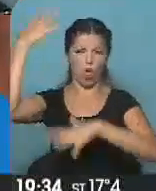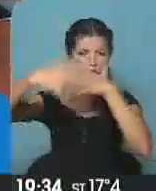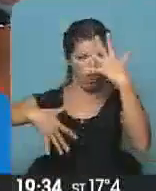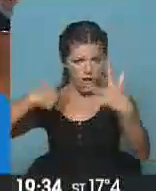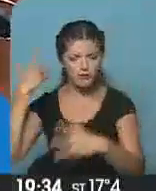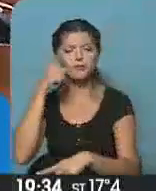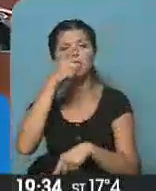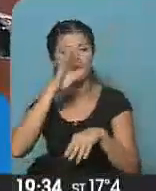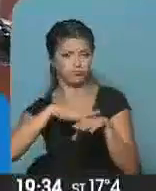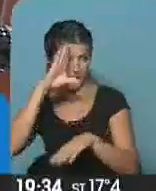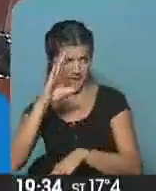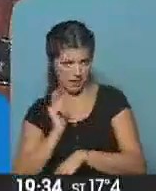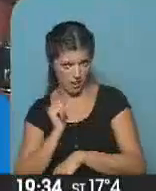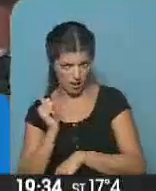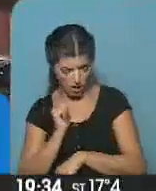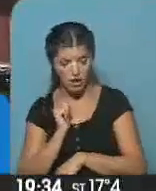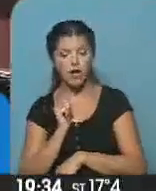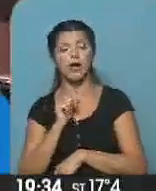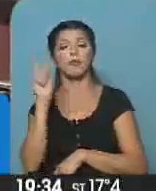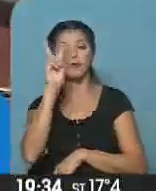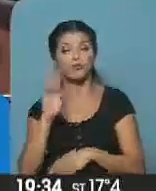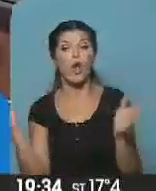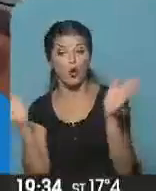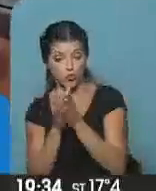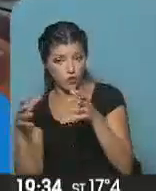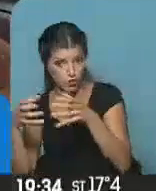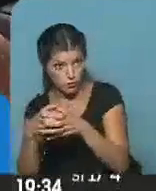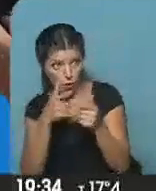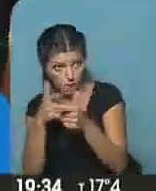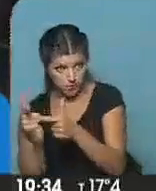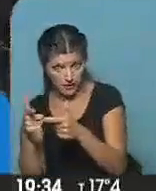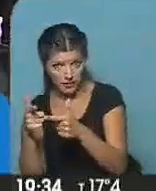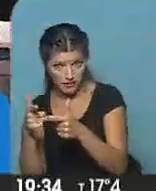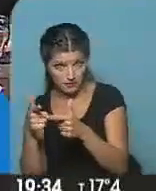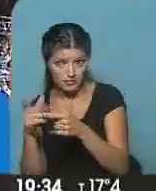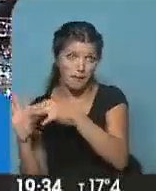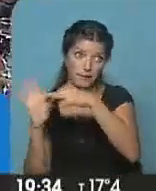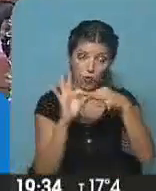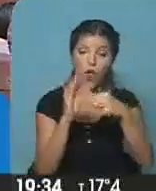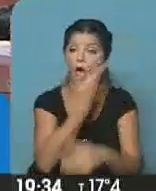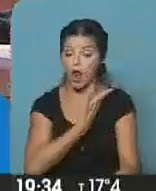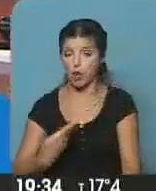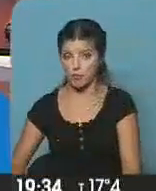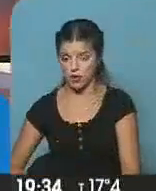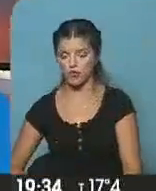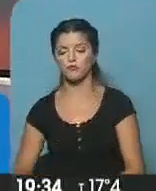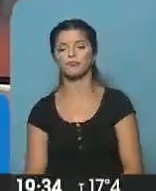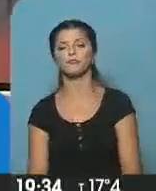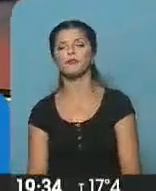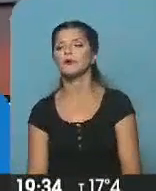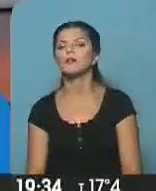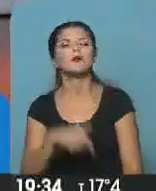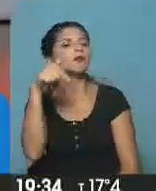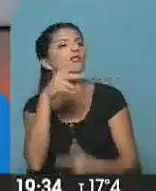fuerzas de seguridad venezolanas de la mano de grupos armados ilegales partidarios del gobierno tomará como puede terminar y cuando todo esto